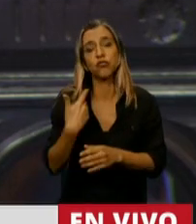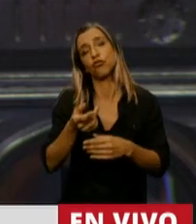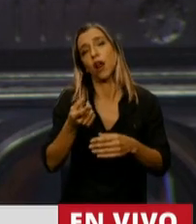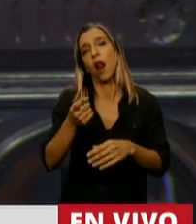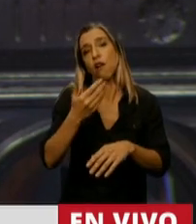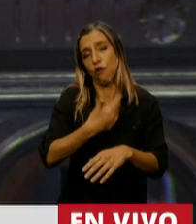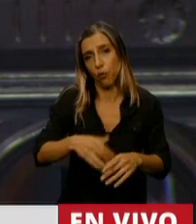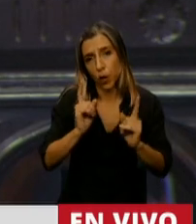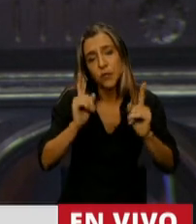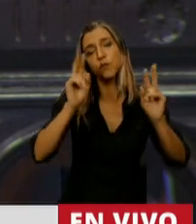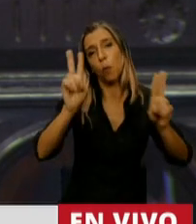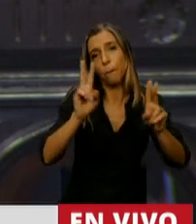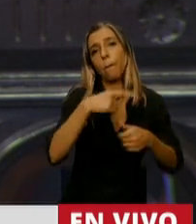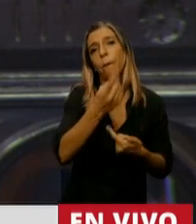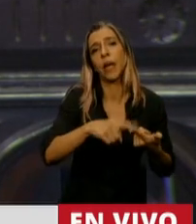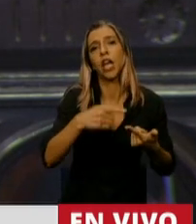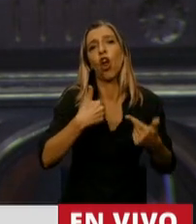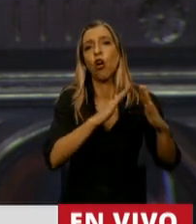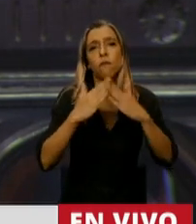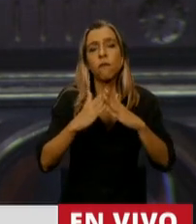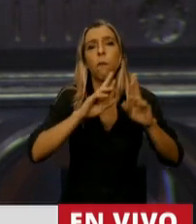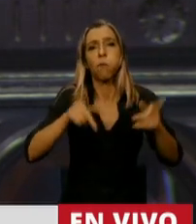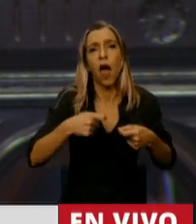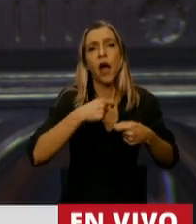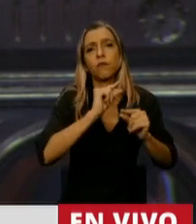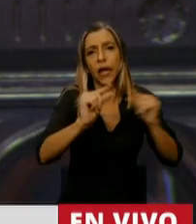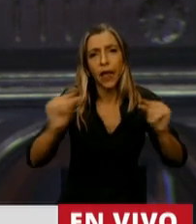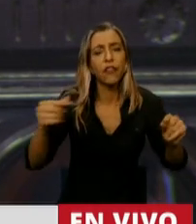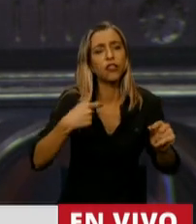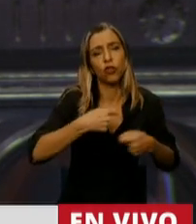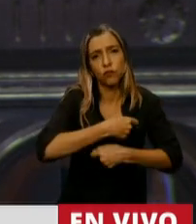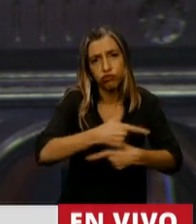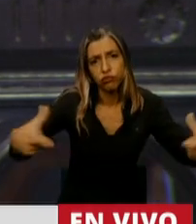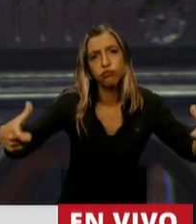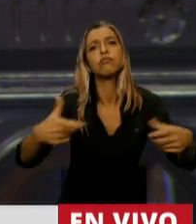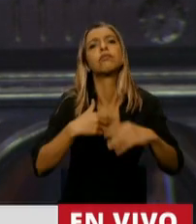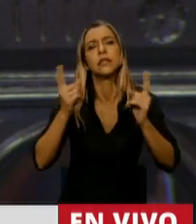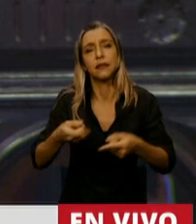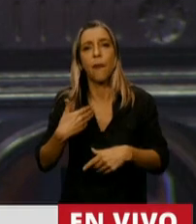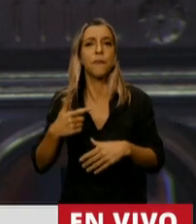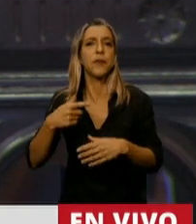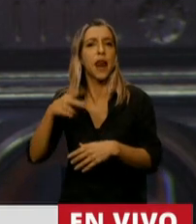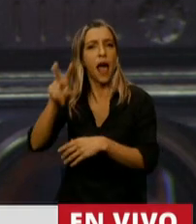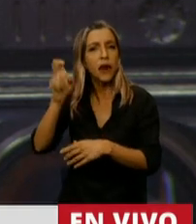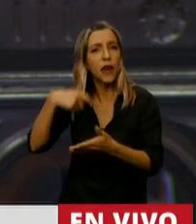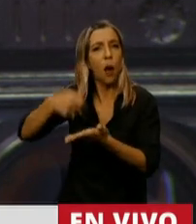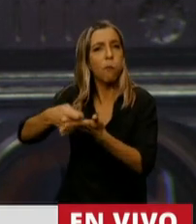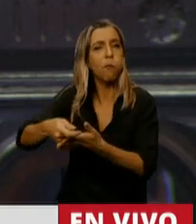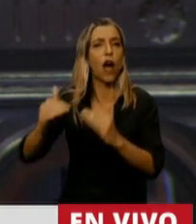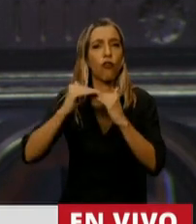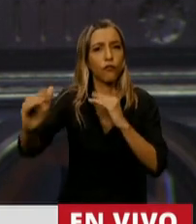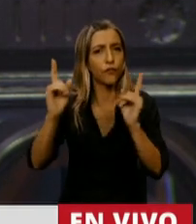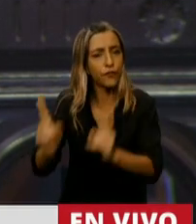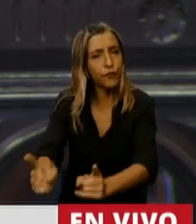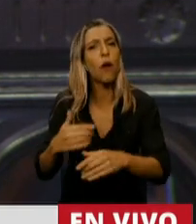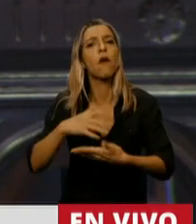Perón, planes de viviendas masivos, acceso al crédito para la vivienda, congelamiento de alquileres, como políticas